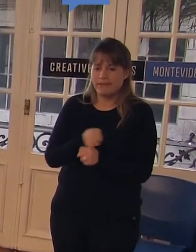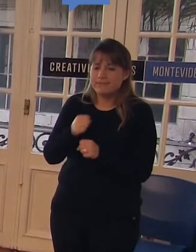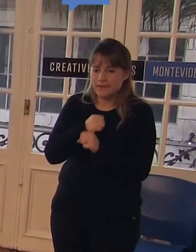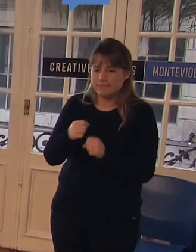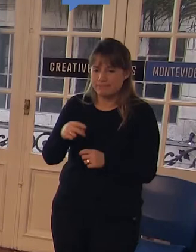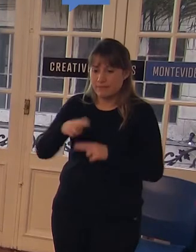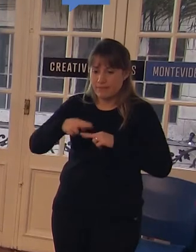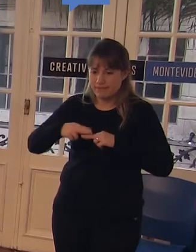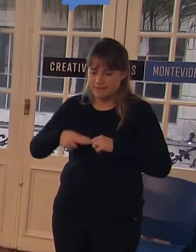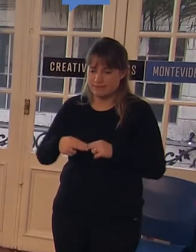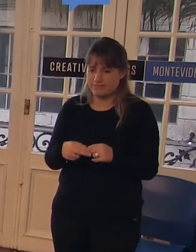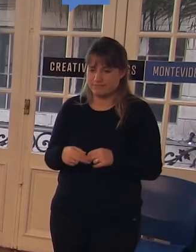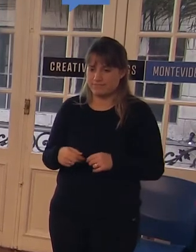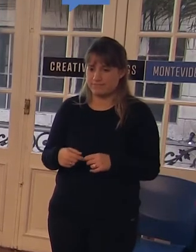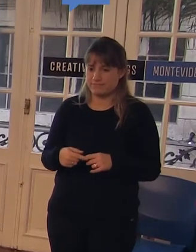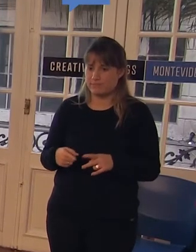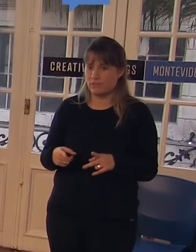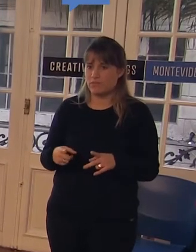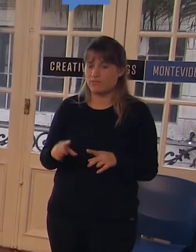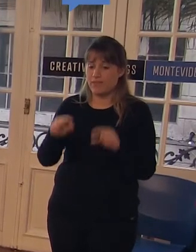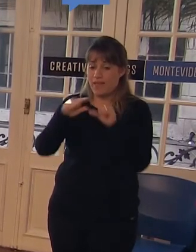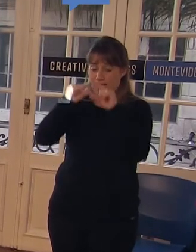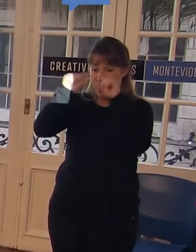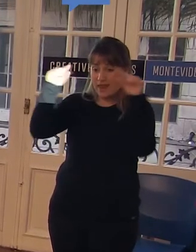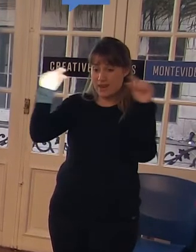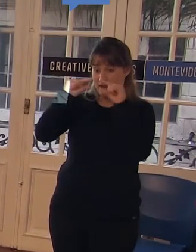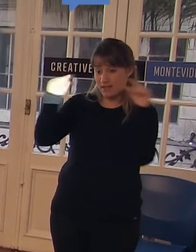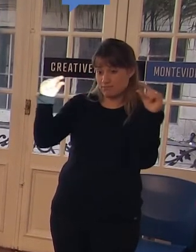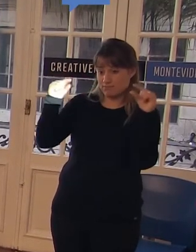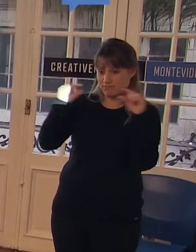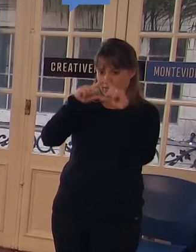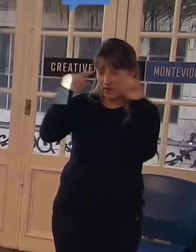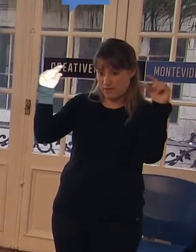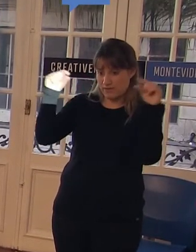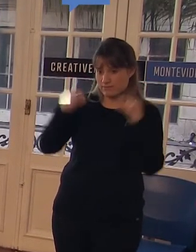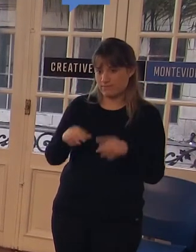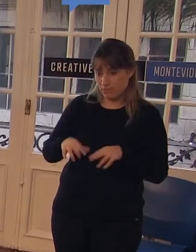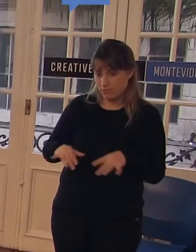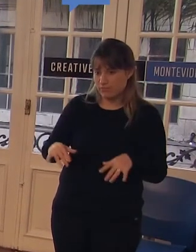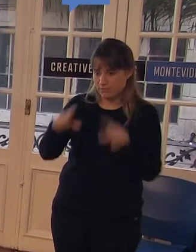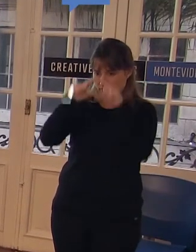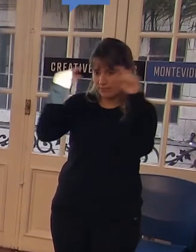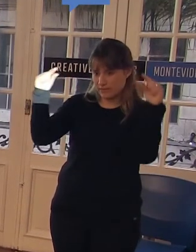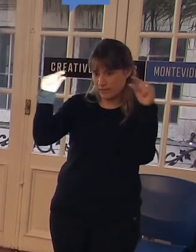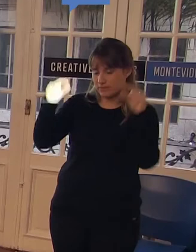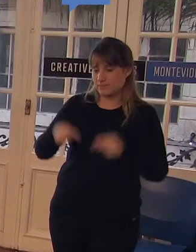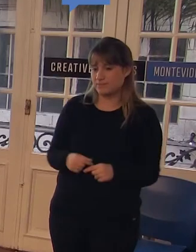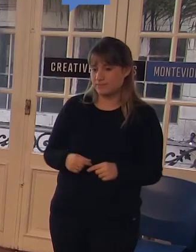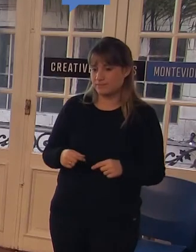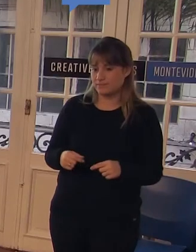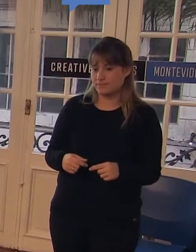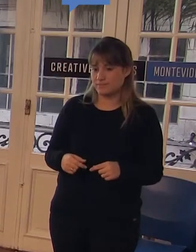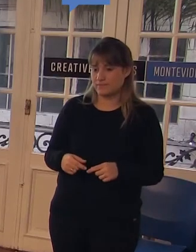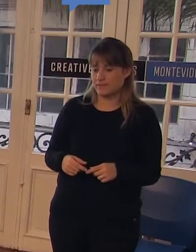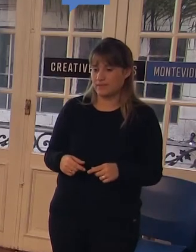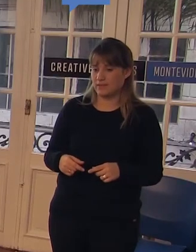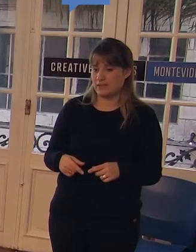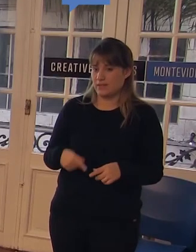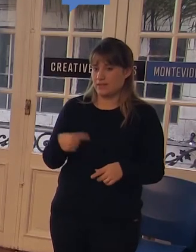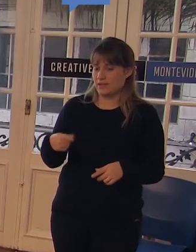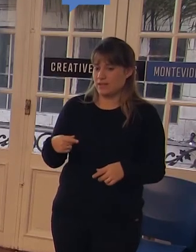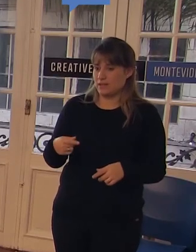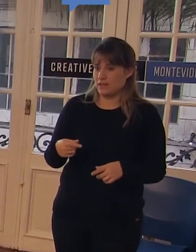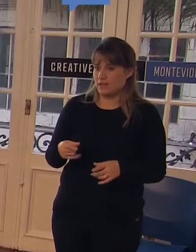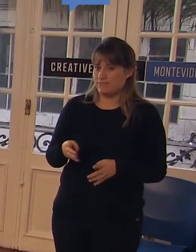hacer ese link entre el usuario y la parte más dura de la tecnología,